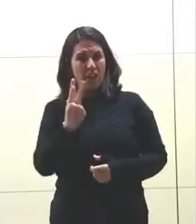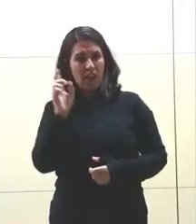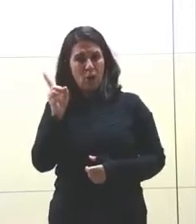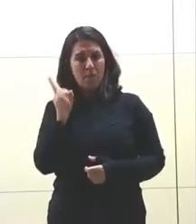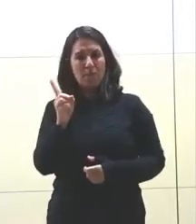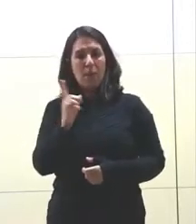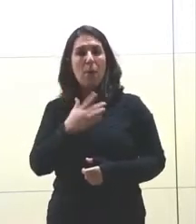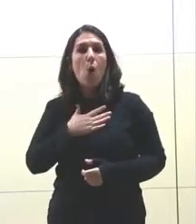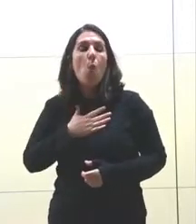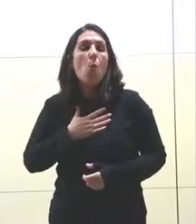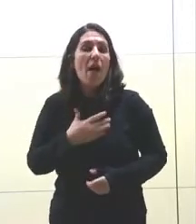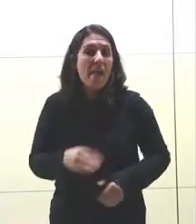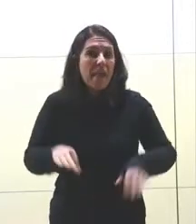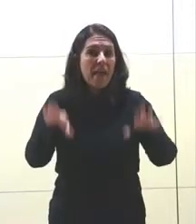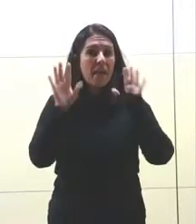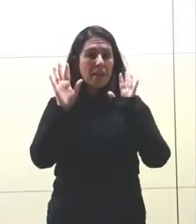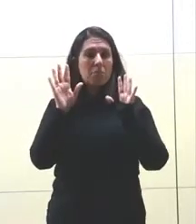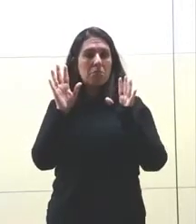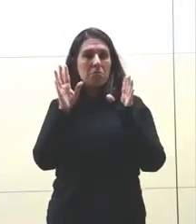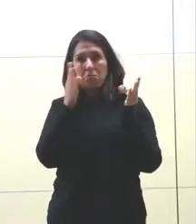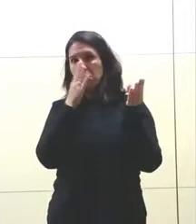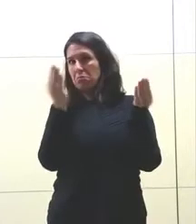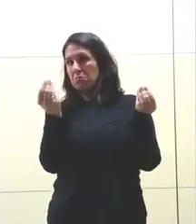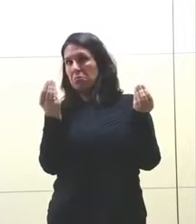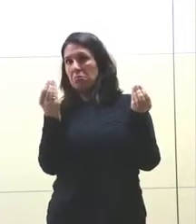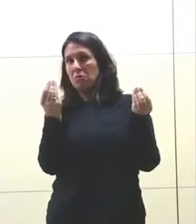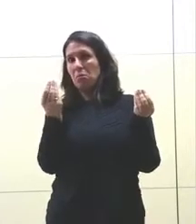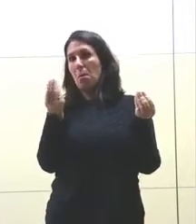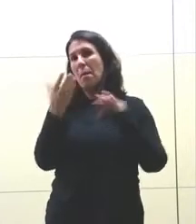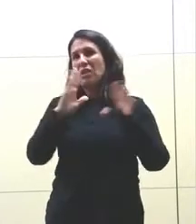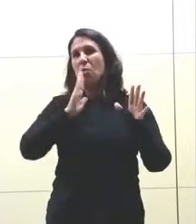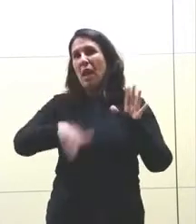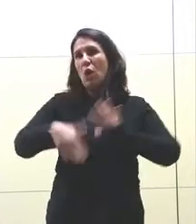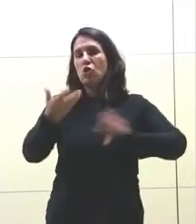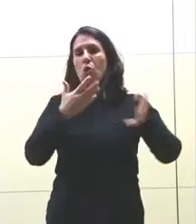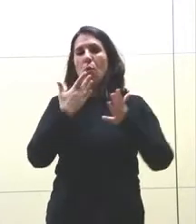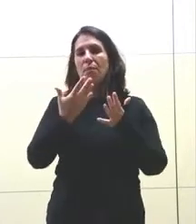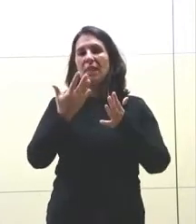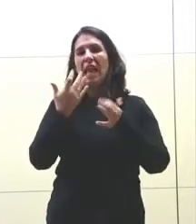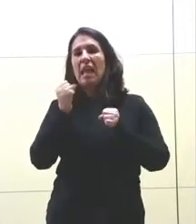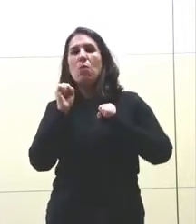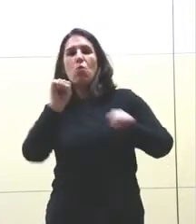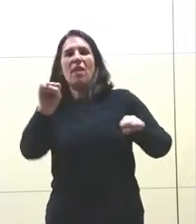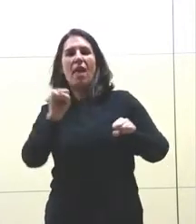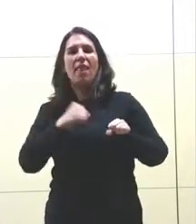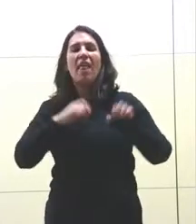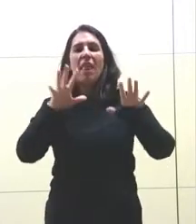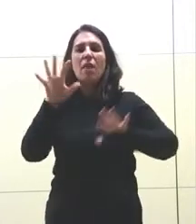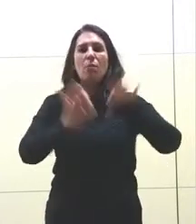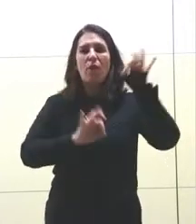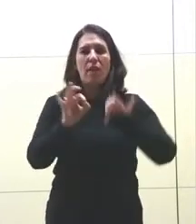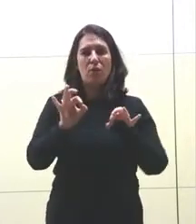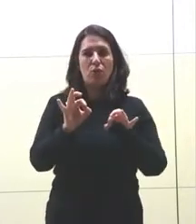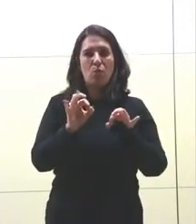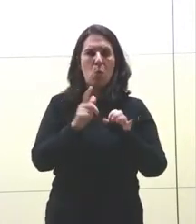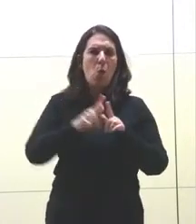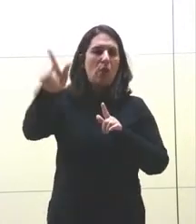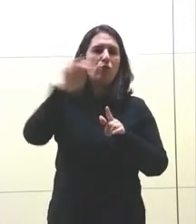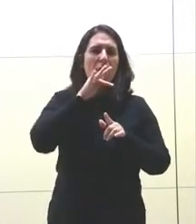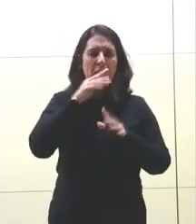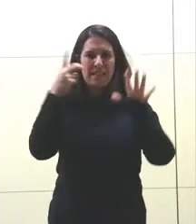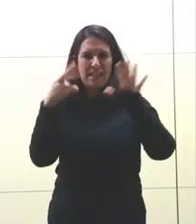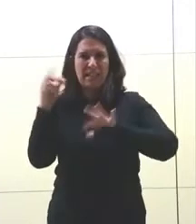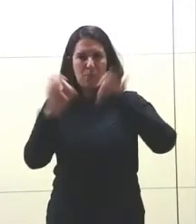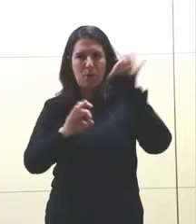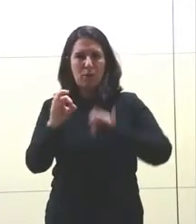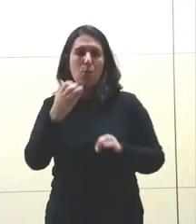podríamos presumir que la inmunidad estaría alrededor del 10%, todavía muy lejos del 70%. Podría haber lugares, Madrid